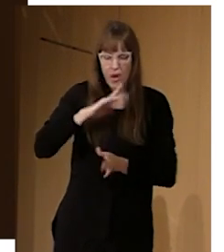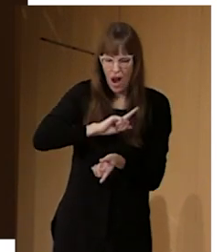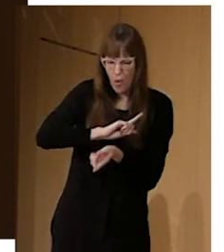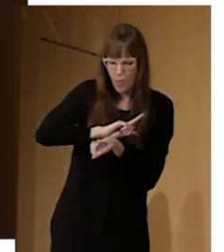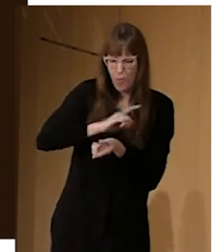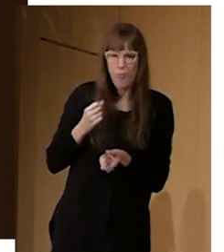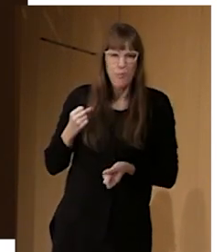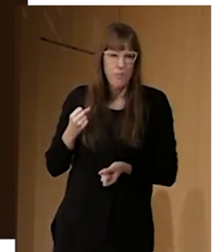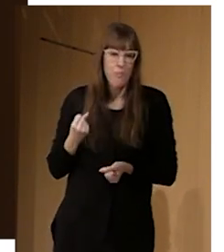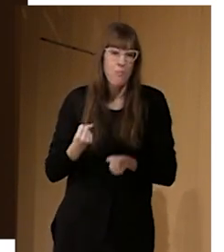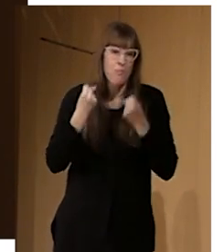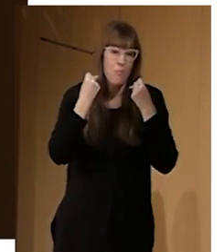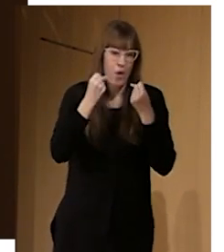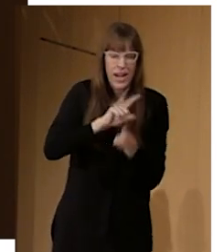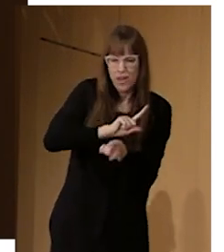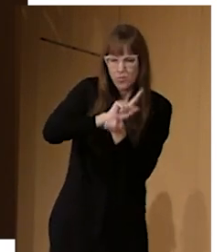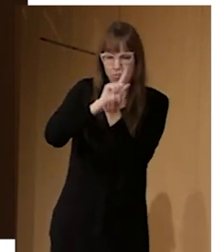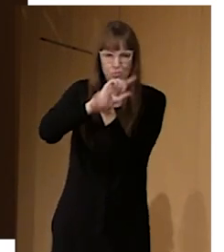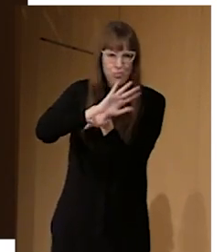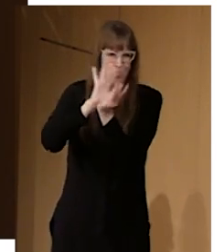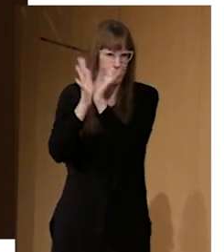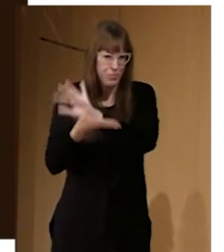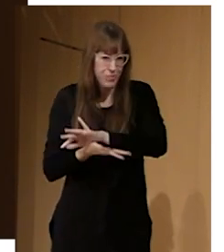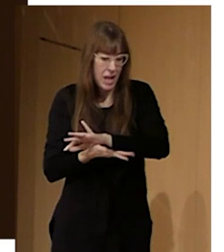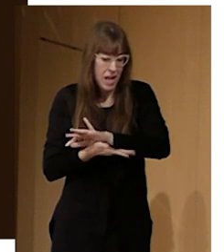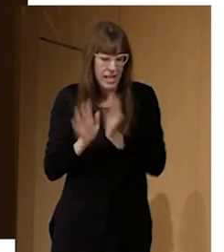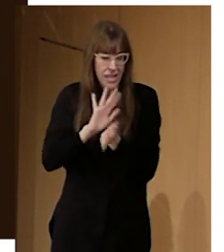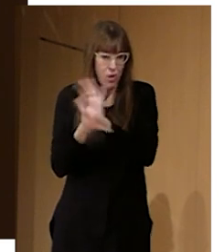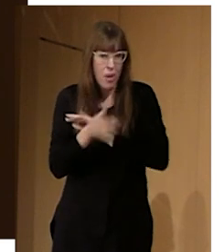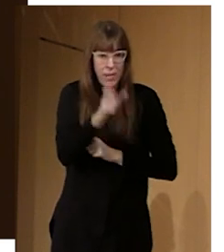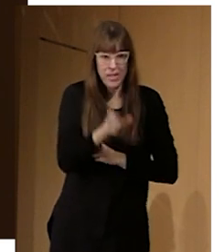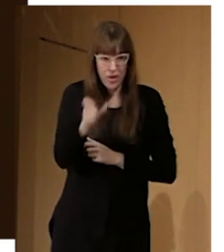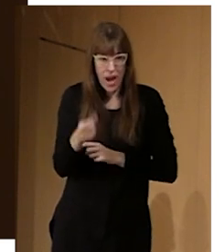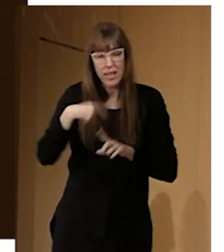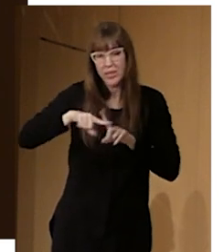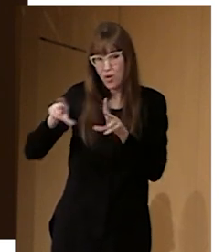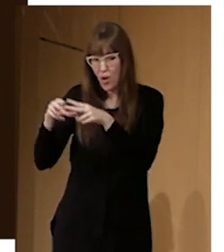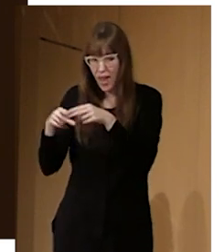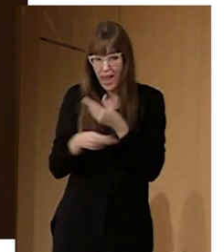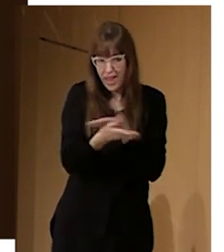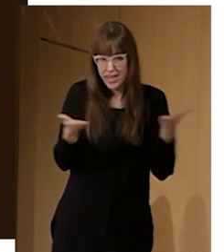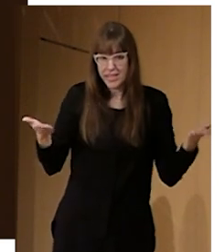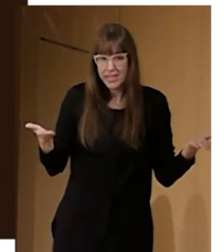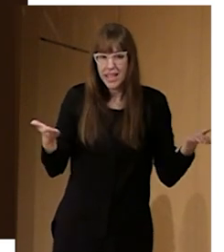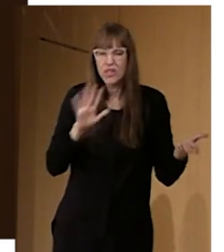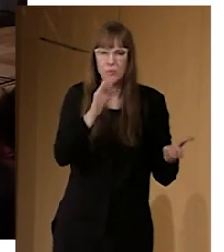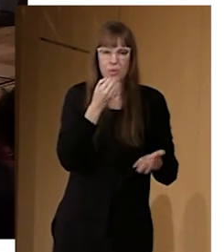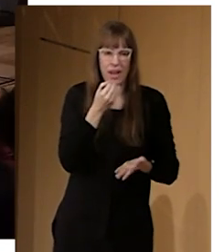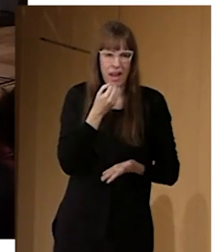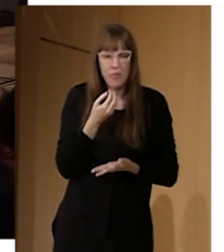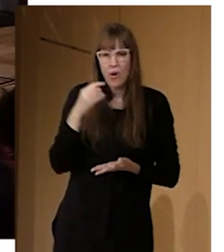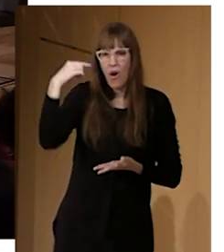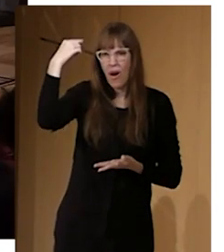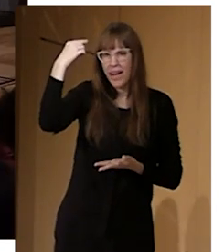las personas y de las sociedades cuando asistimos a una a una actividad cultural nos transformamos tenemos una gran